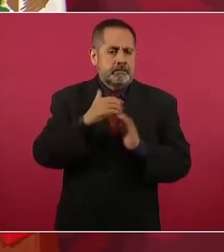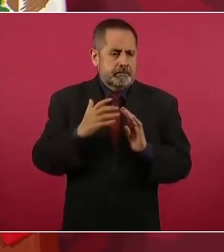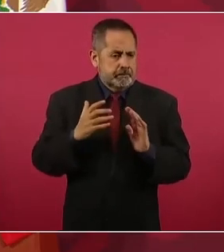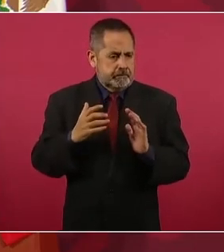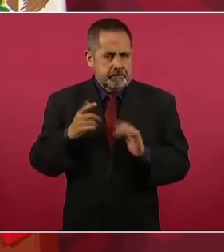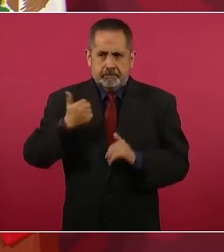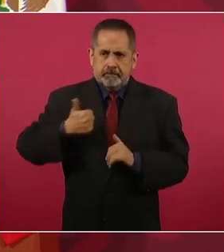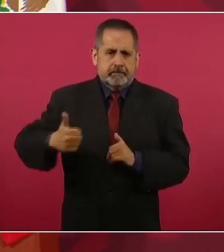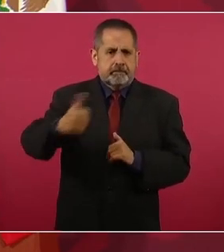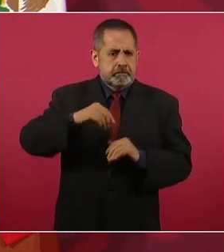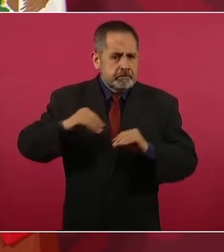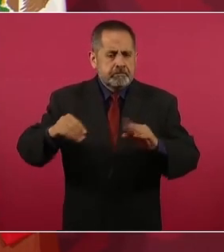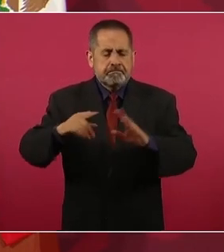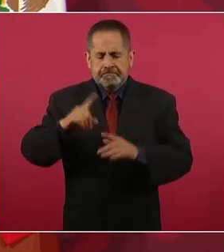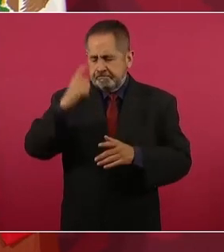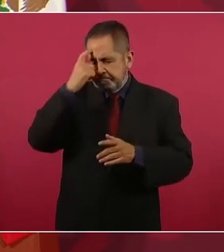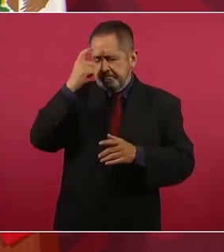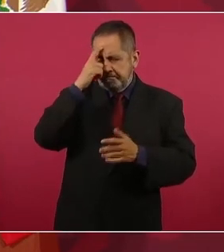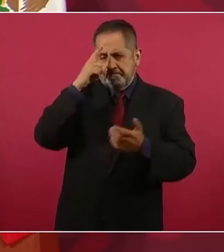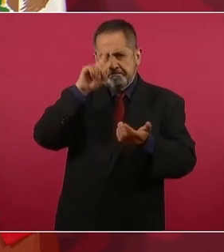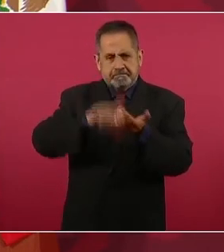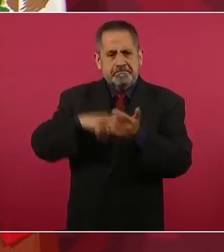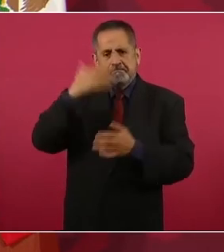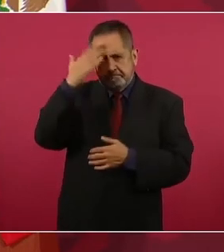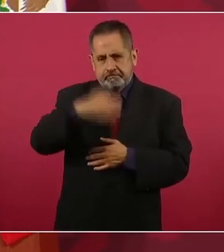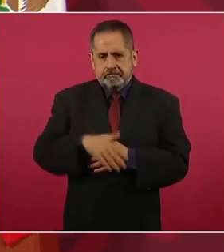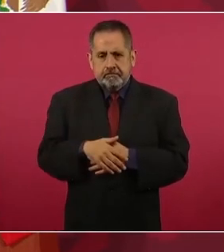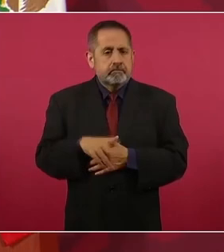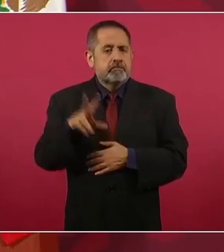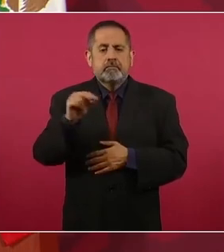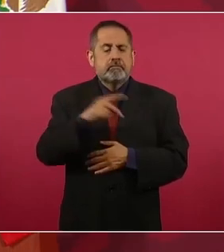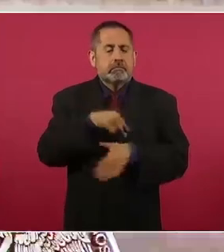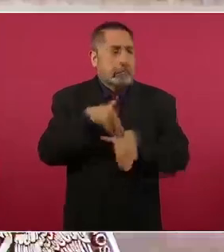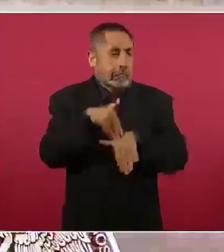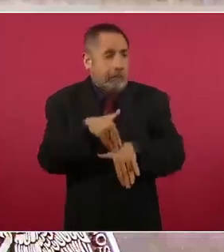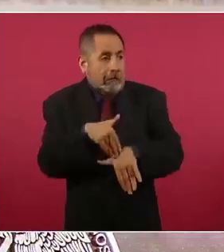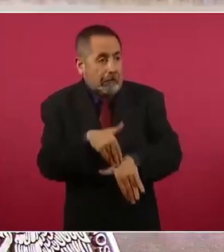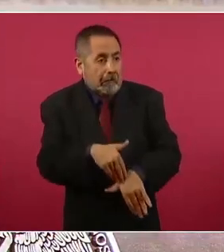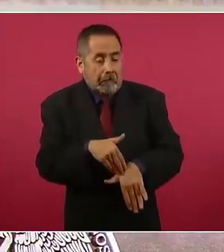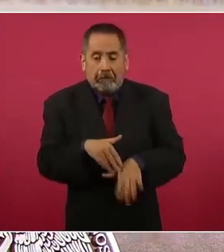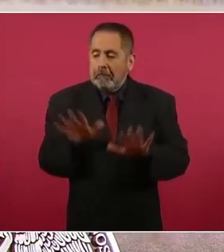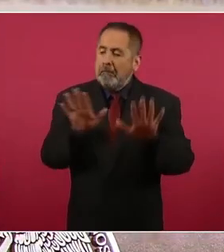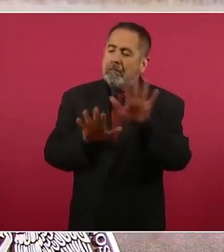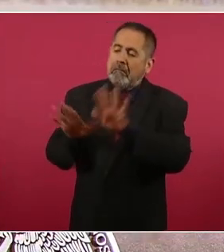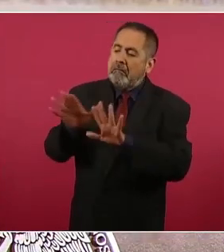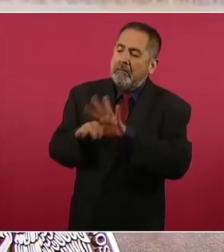actuar con criterio, no dejarnos manipular.